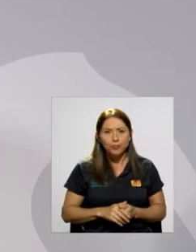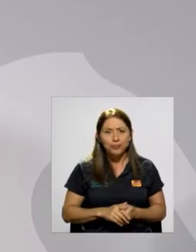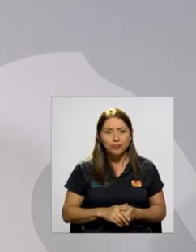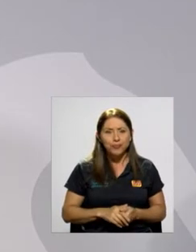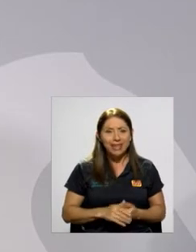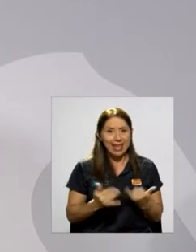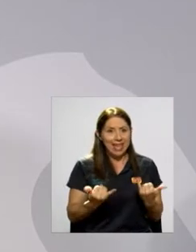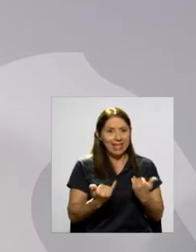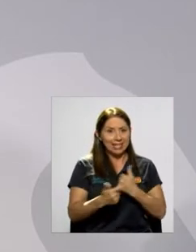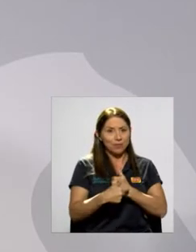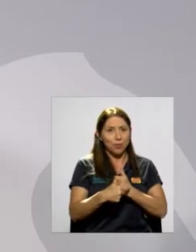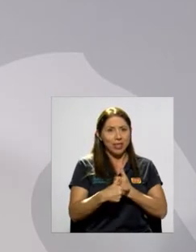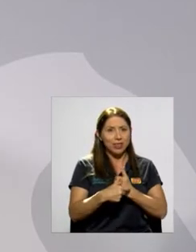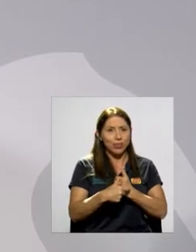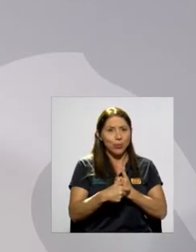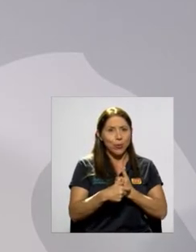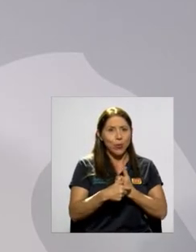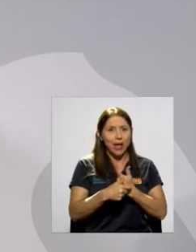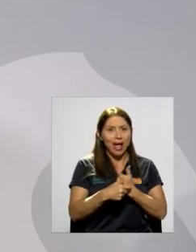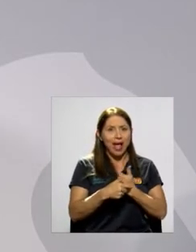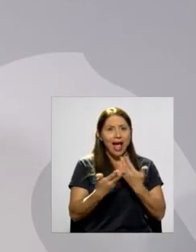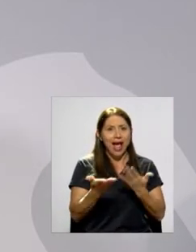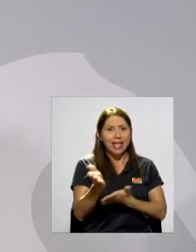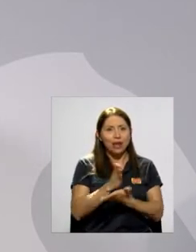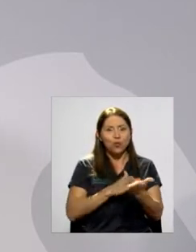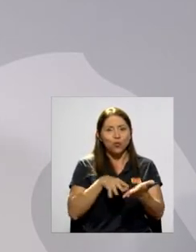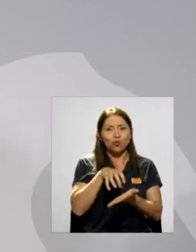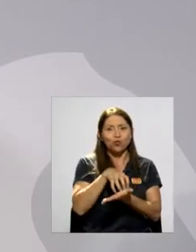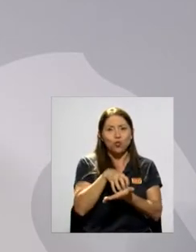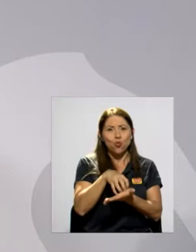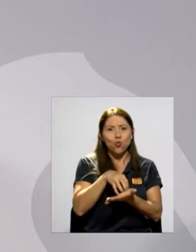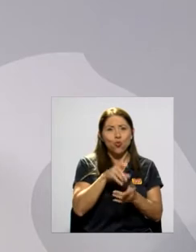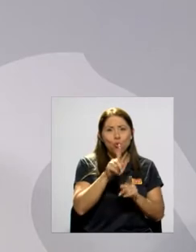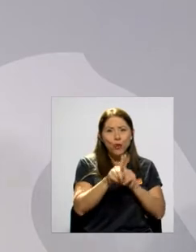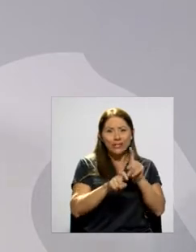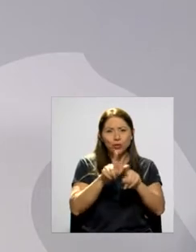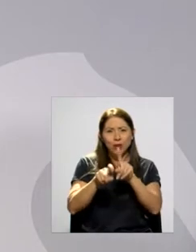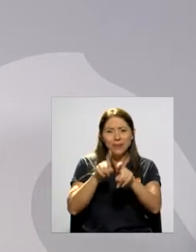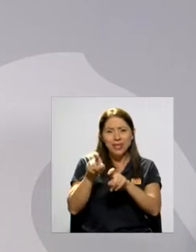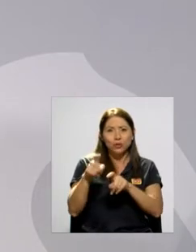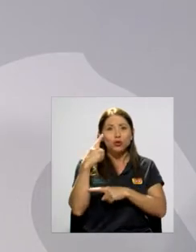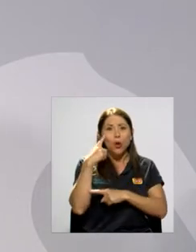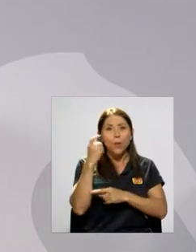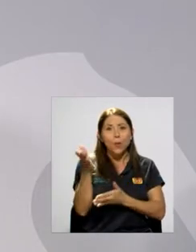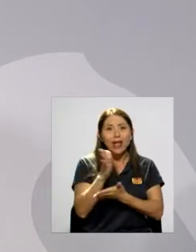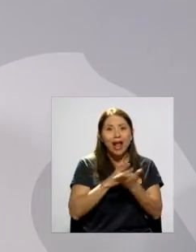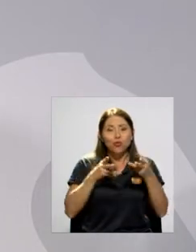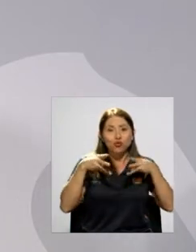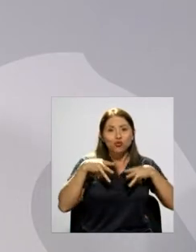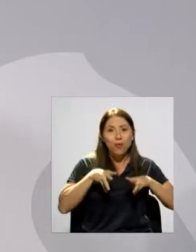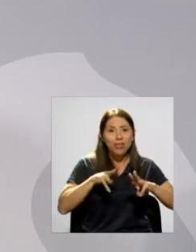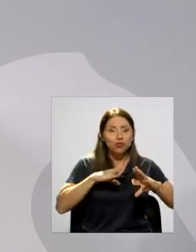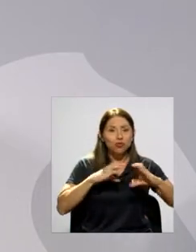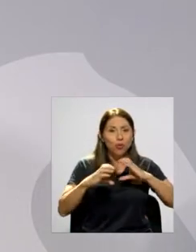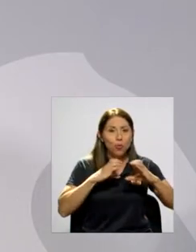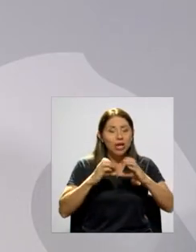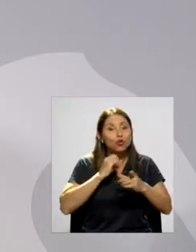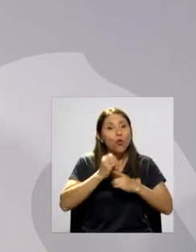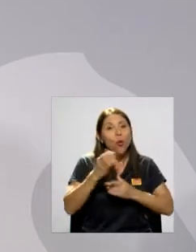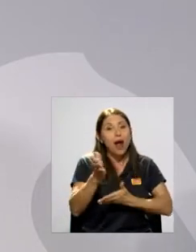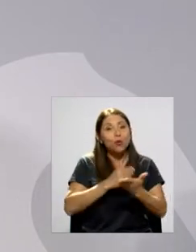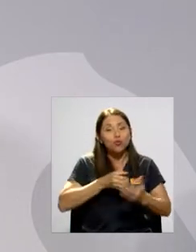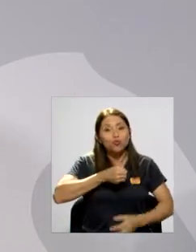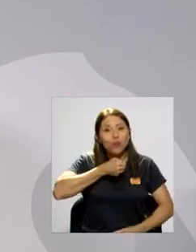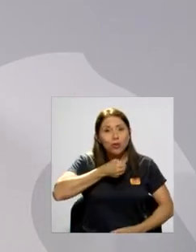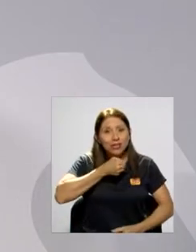En este momento hay cuestionamientos, por ejemplo, porque algunos medios o algunos periodistas han sido claros